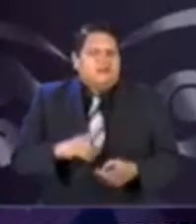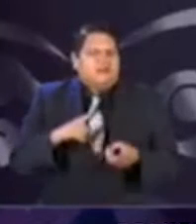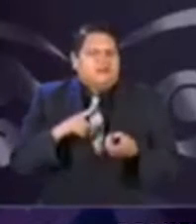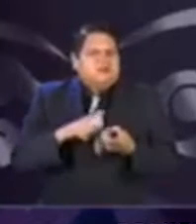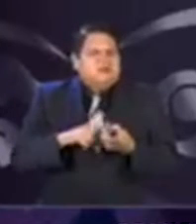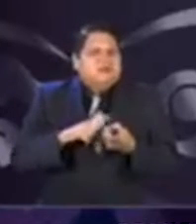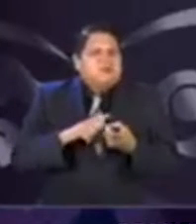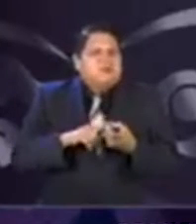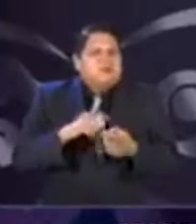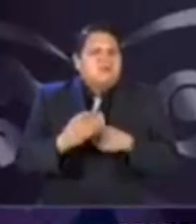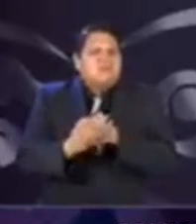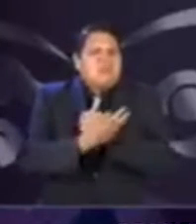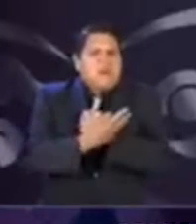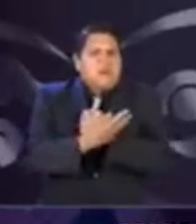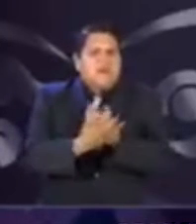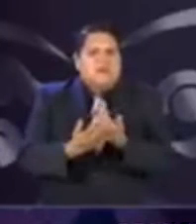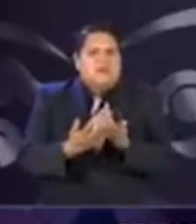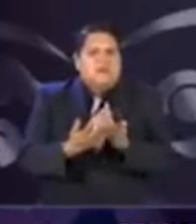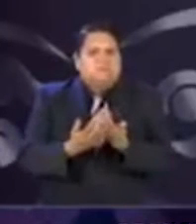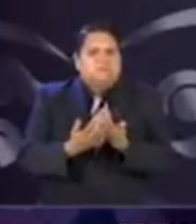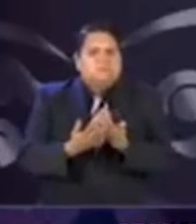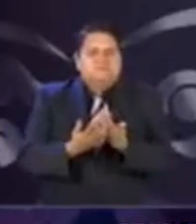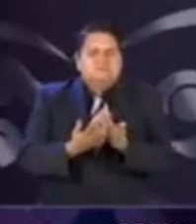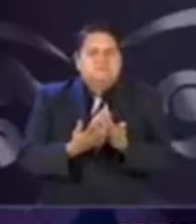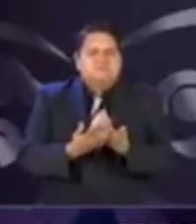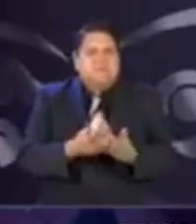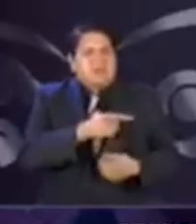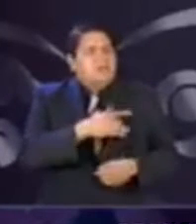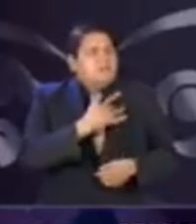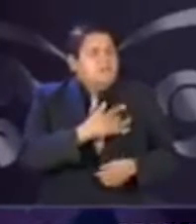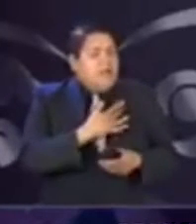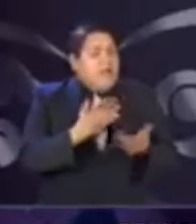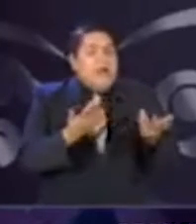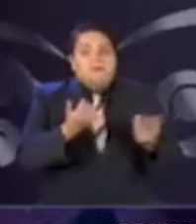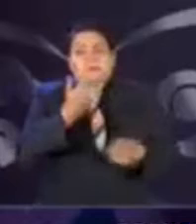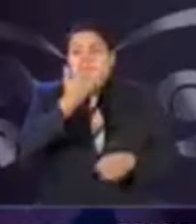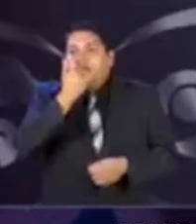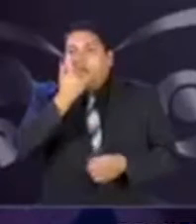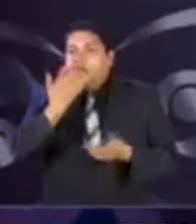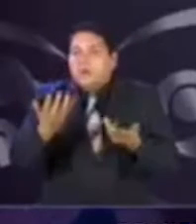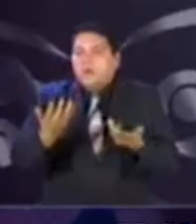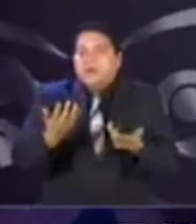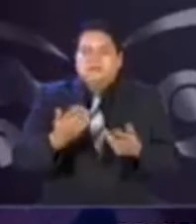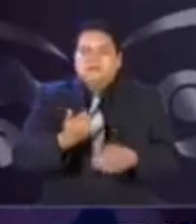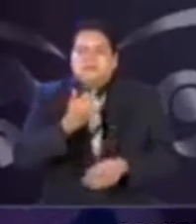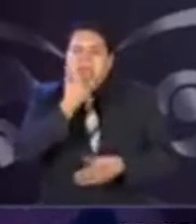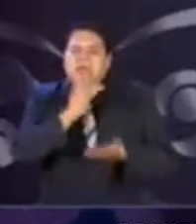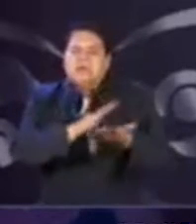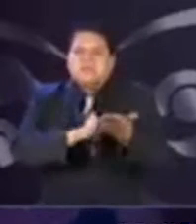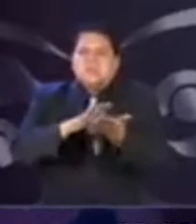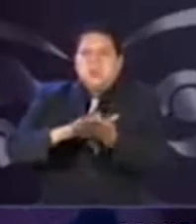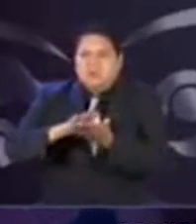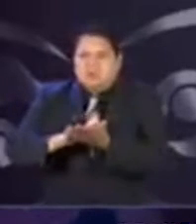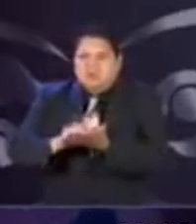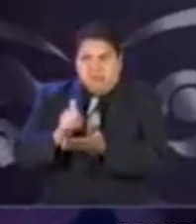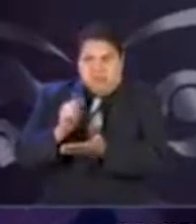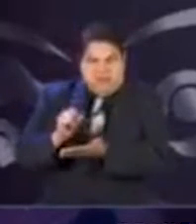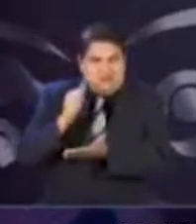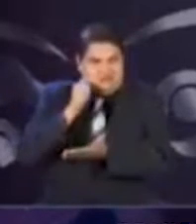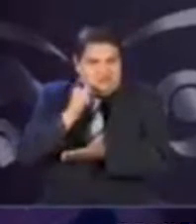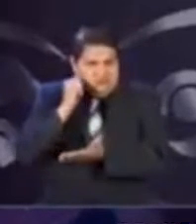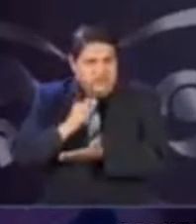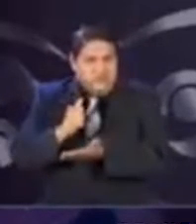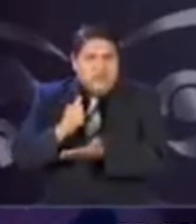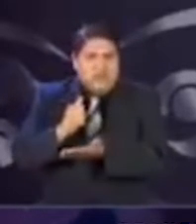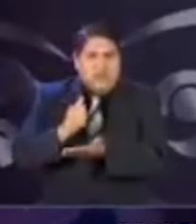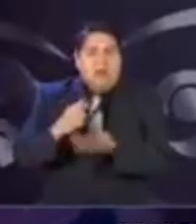de la Función Pública. ¿Los van a exonerar, como es su costumbre? Estas omisiones o protecciones